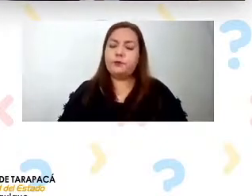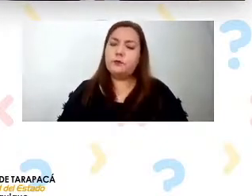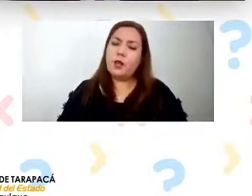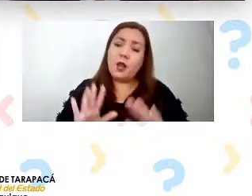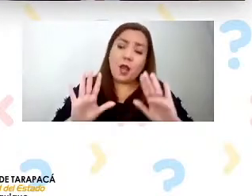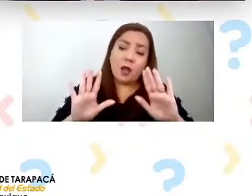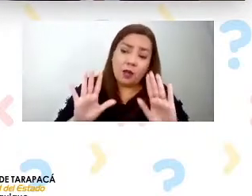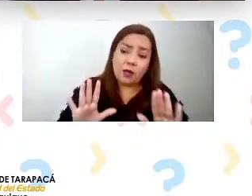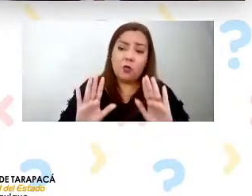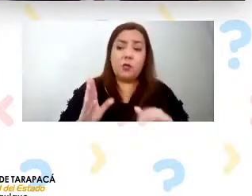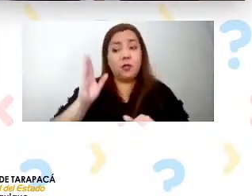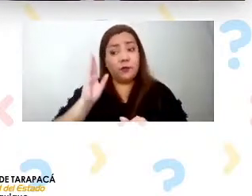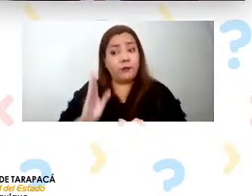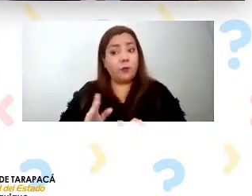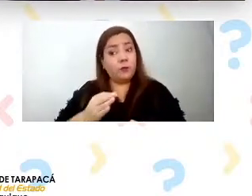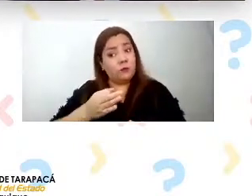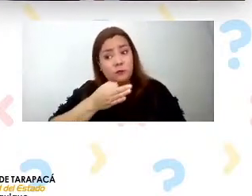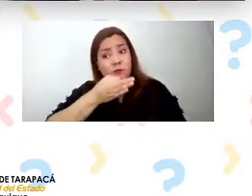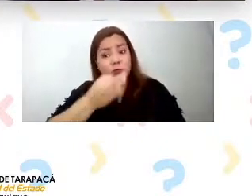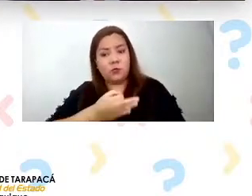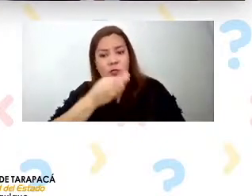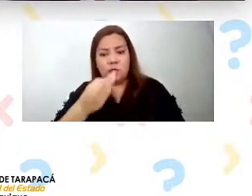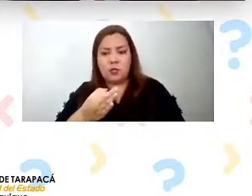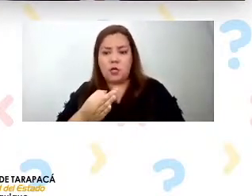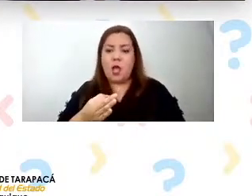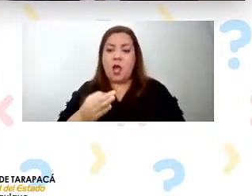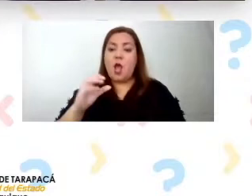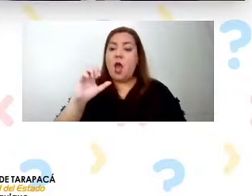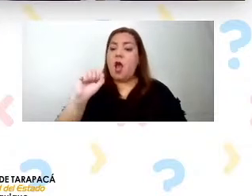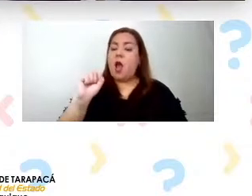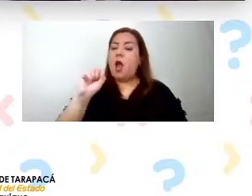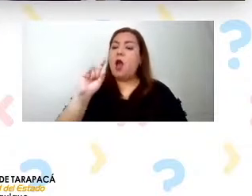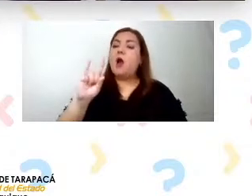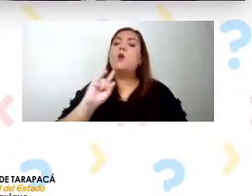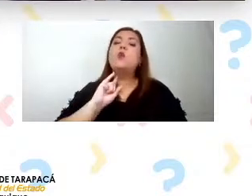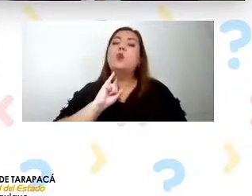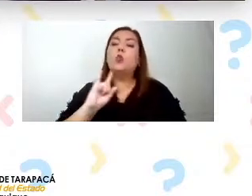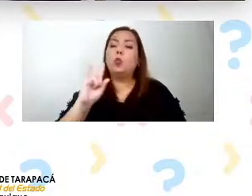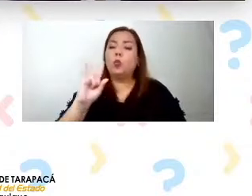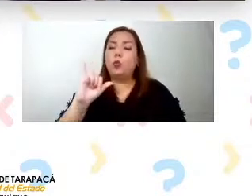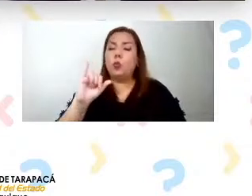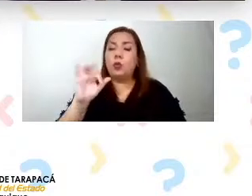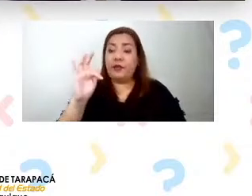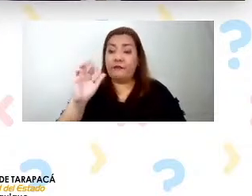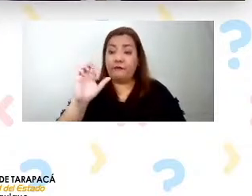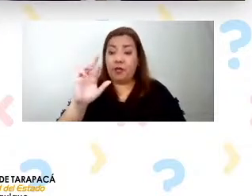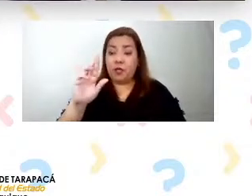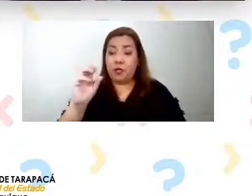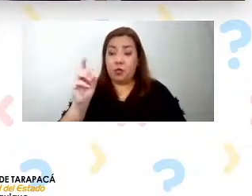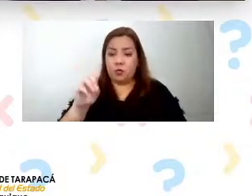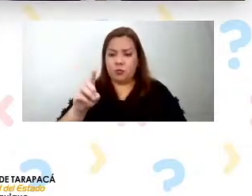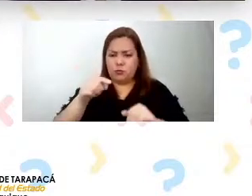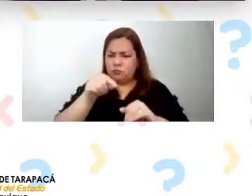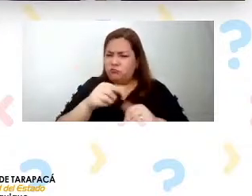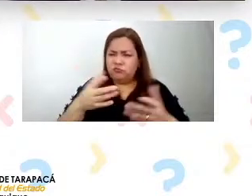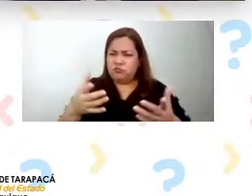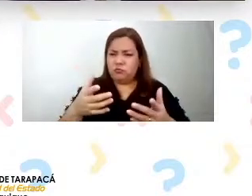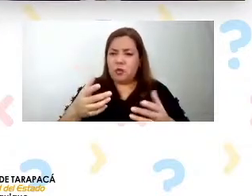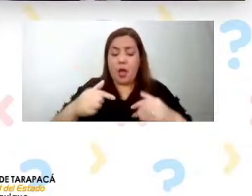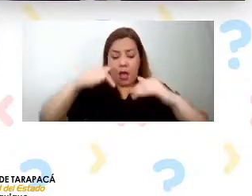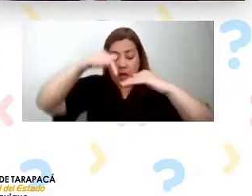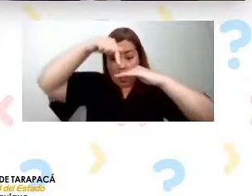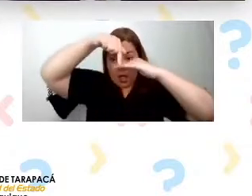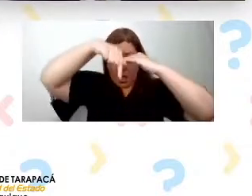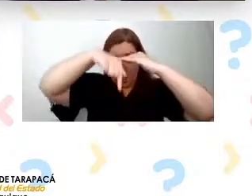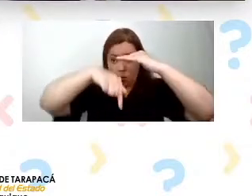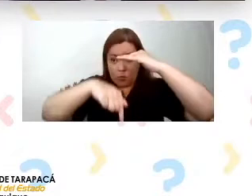Algo que hay que mencionar son los acuíferos. Los acuíferos son bolsones de aguas subterráneas que están